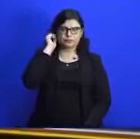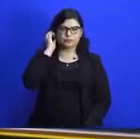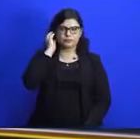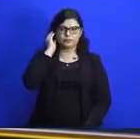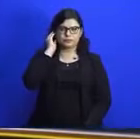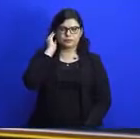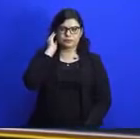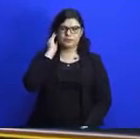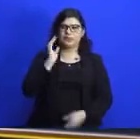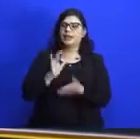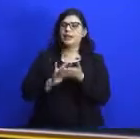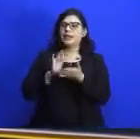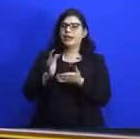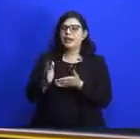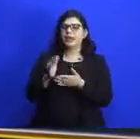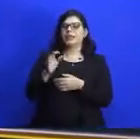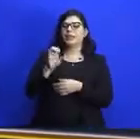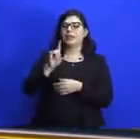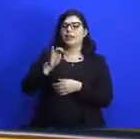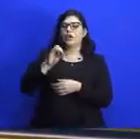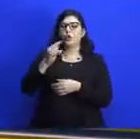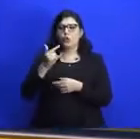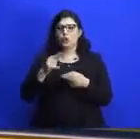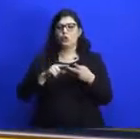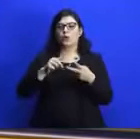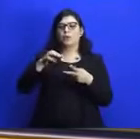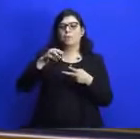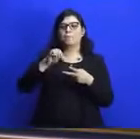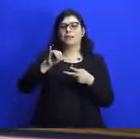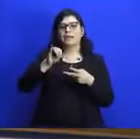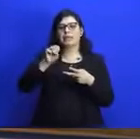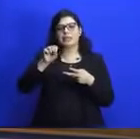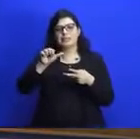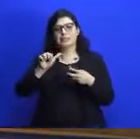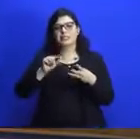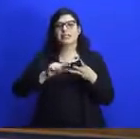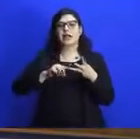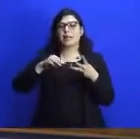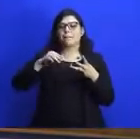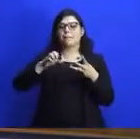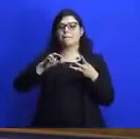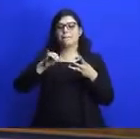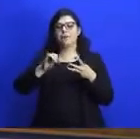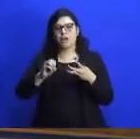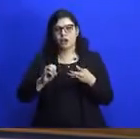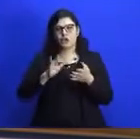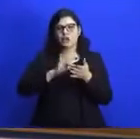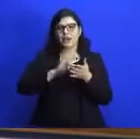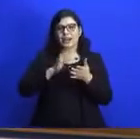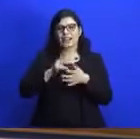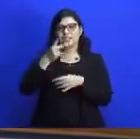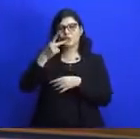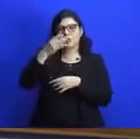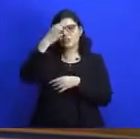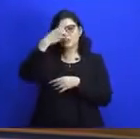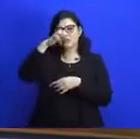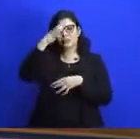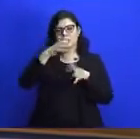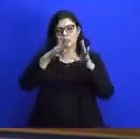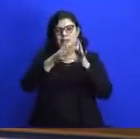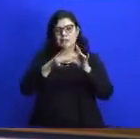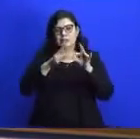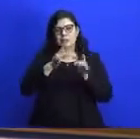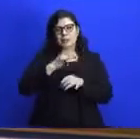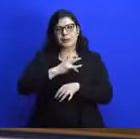Muchas gracias, Eloy, muchas gracias, Marisa, muchas gracias, Mario, por acompañarnos el día de hoy y compartirnos estas experiencias que son tan inspiradoras